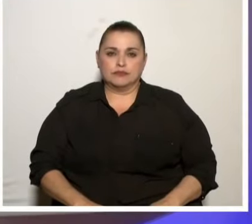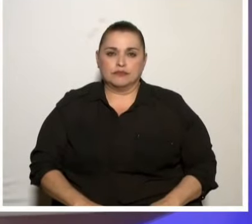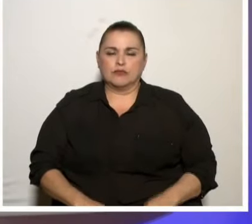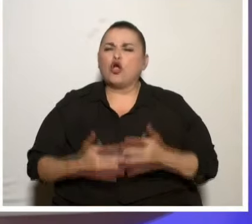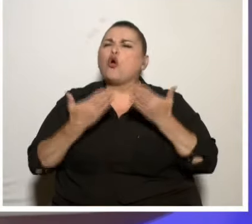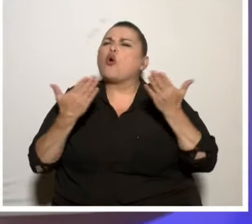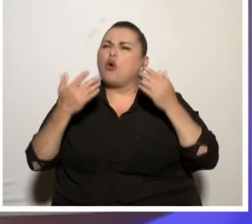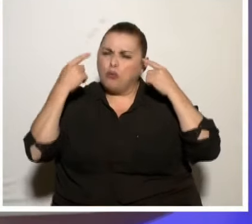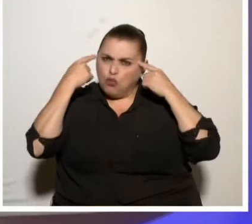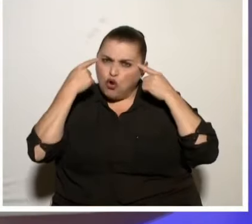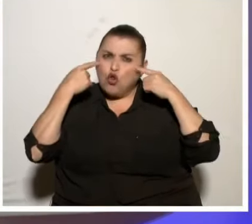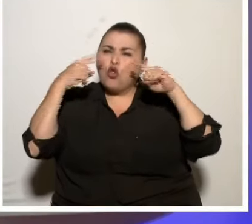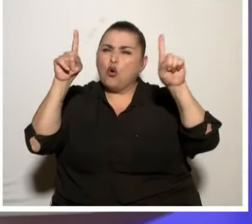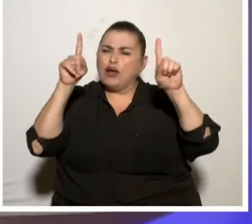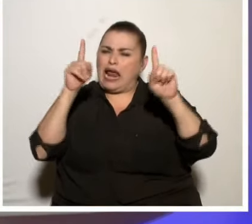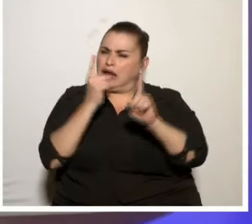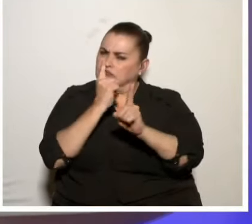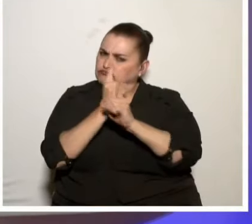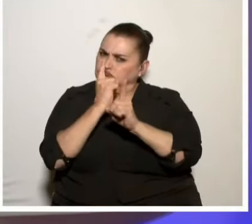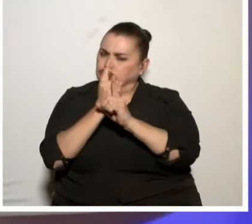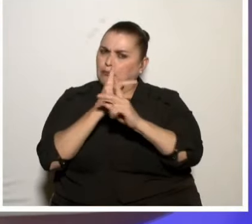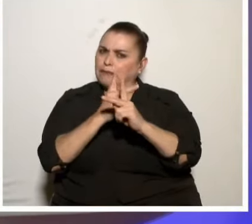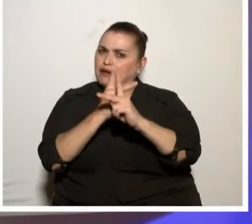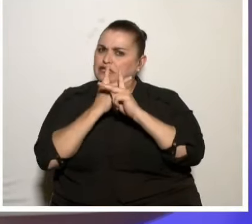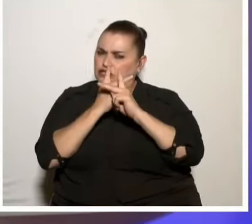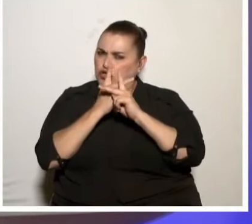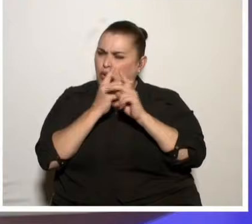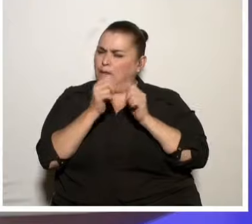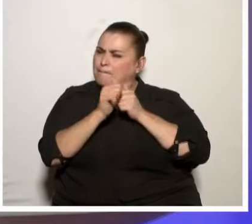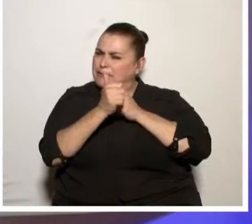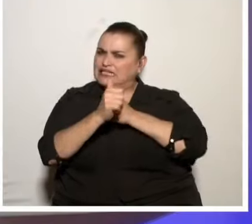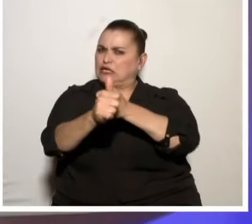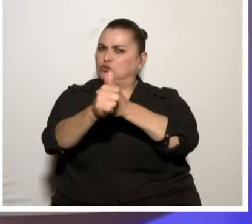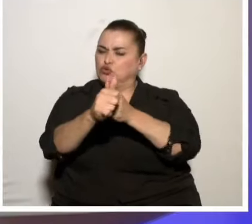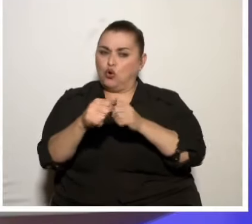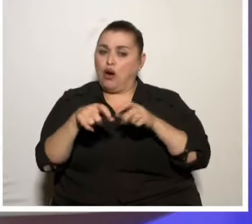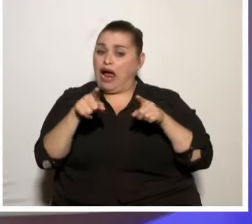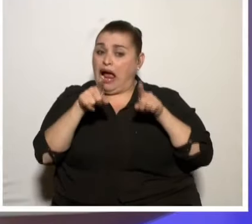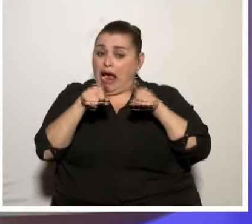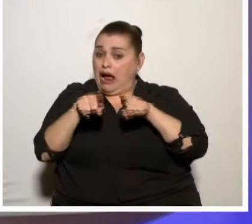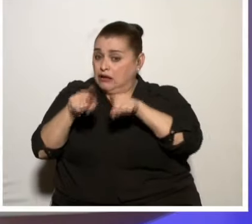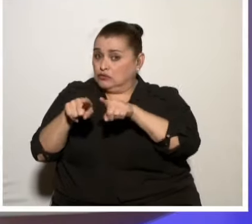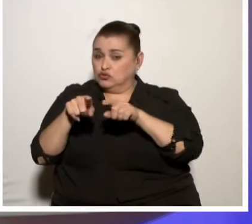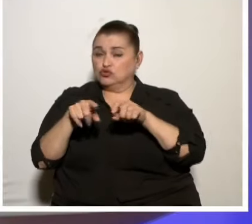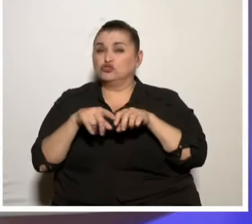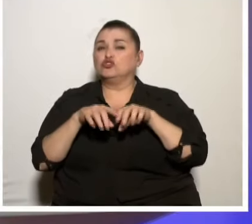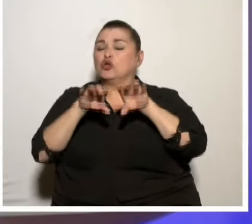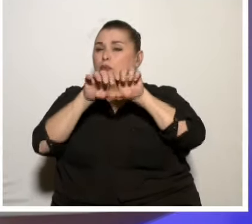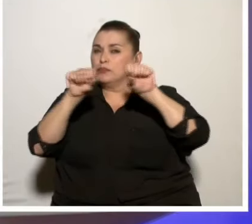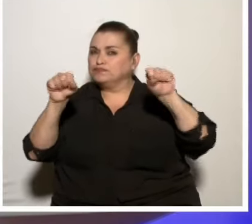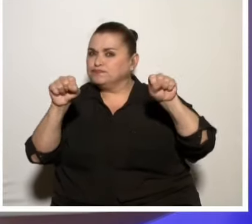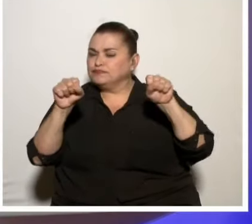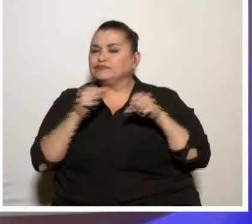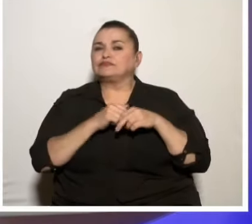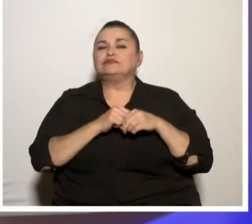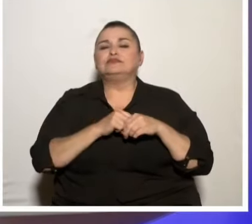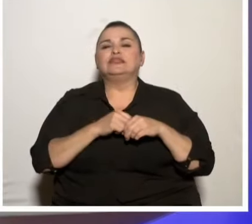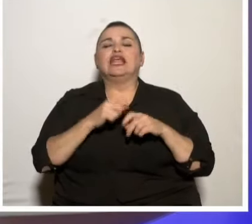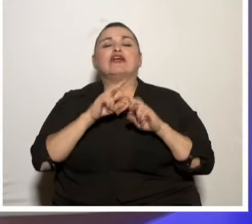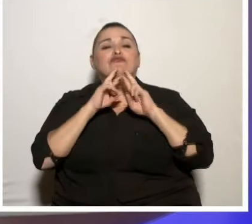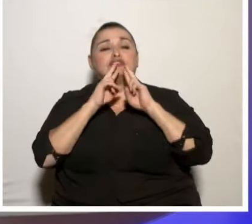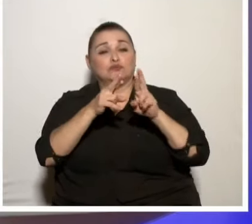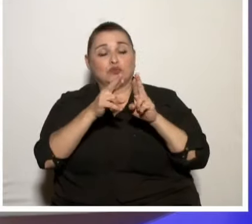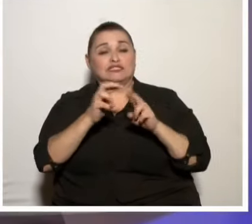¿Cómo lograrán asegurar la adecuada prevención y persecución de los actos de corrupción? Veamos cuál fue la respuesta del candidato Welmer